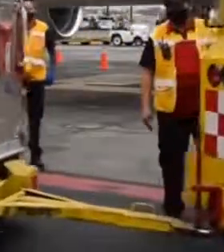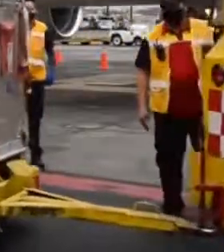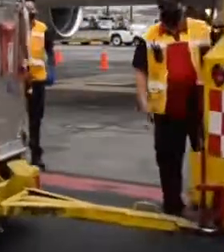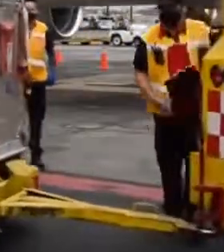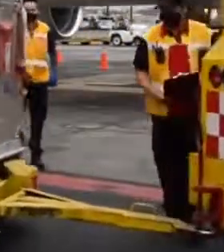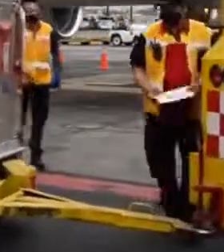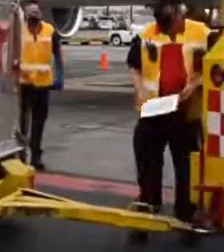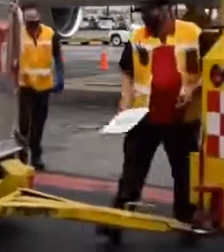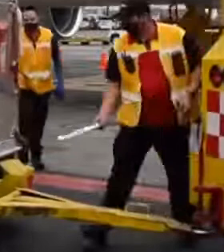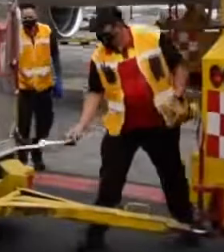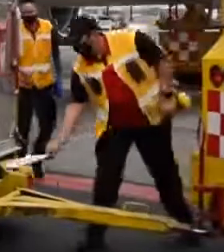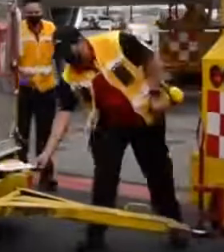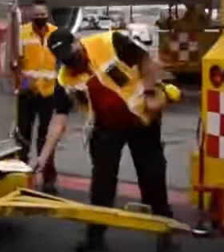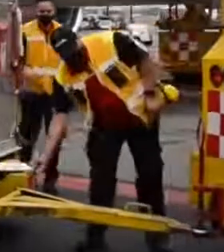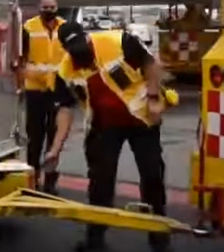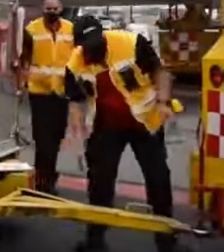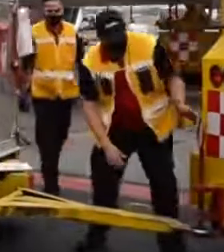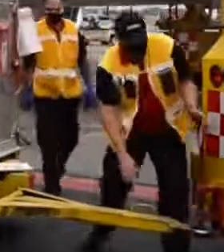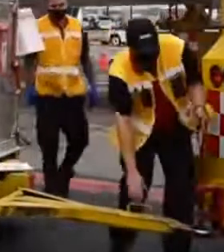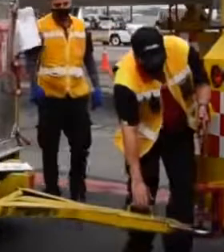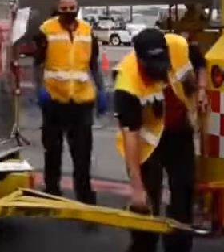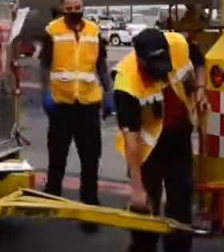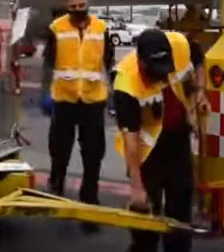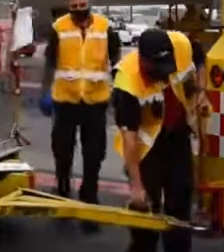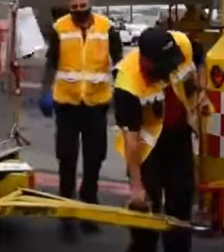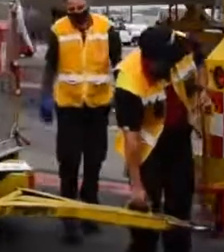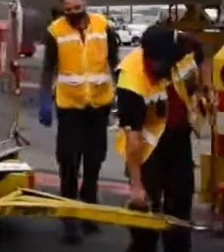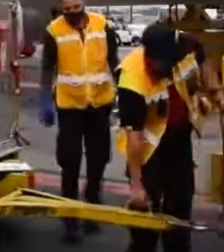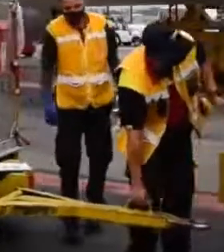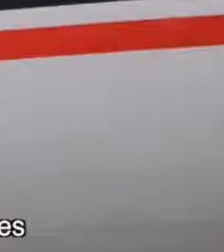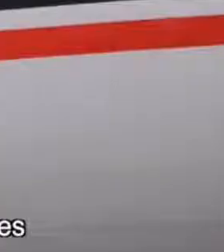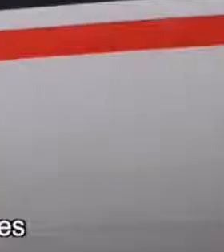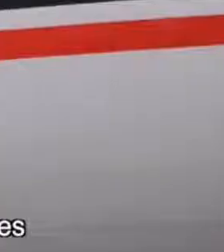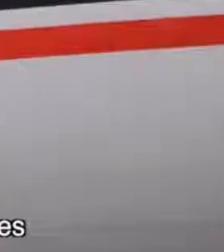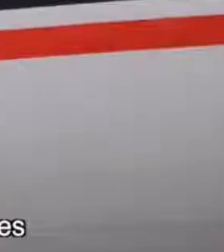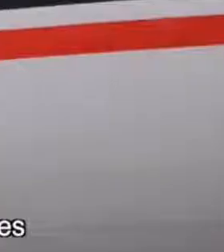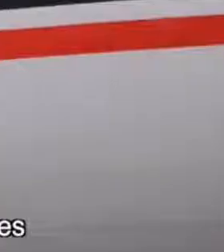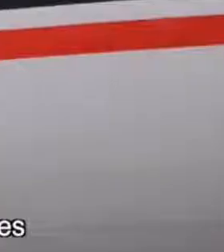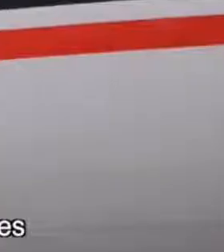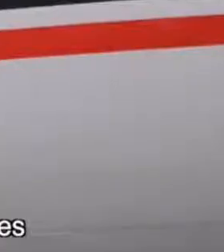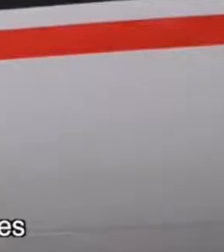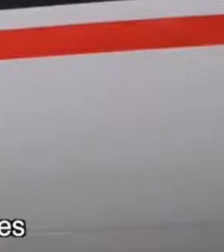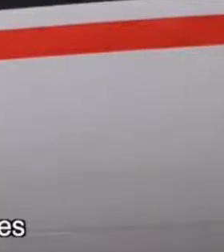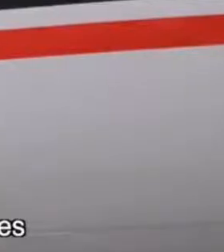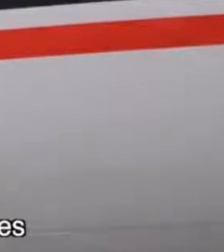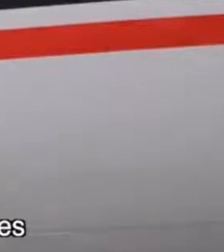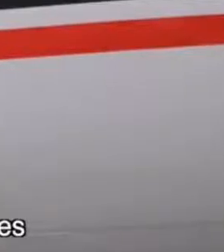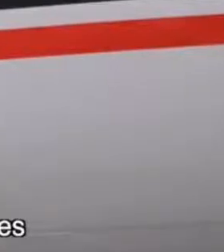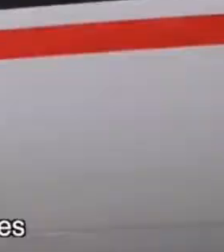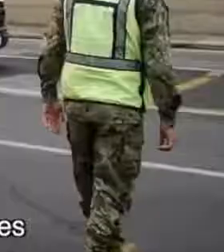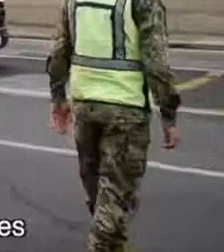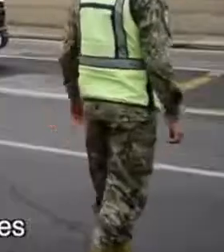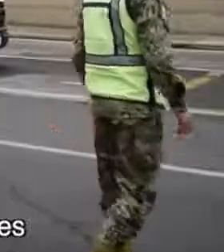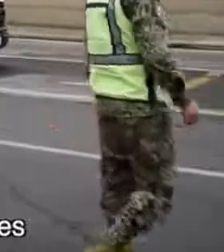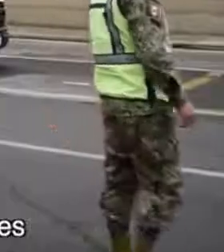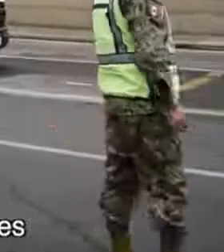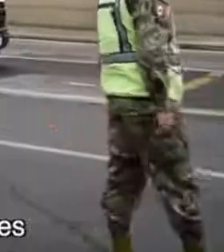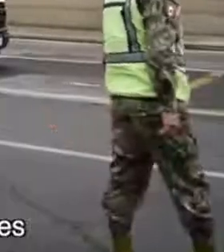940.470 vacunas CanSino que fueron envasadas en la planta de Drogmex en Querétaro, lo que hace un total acumulado de